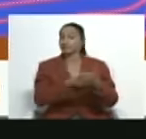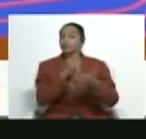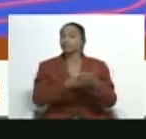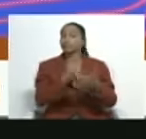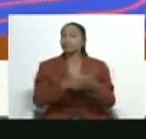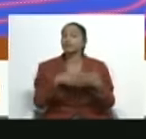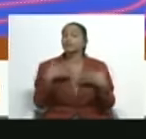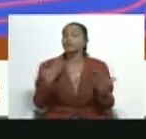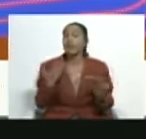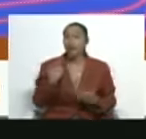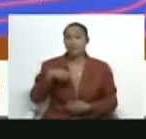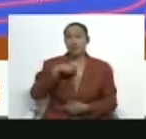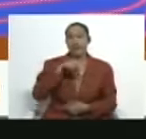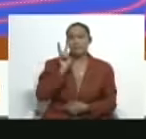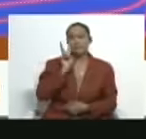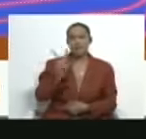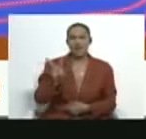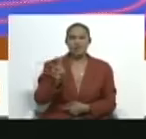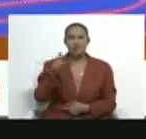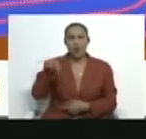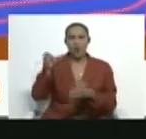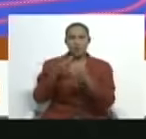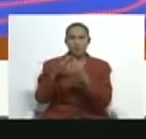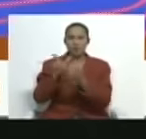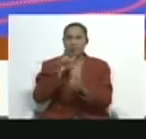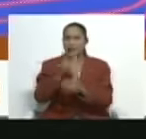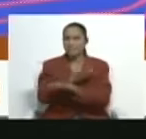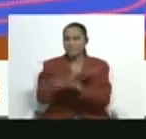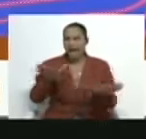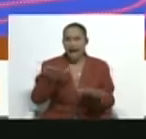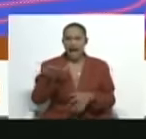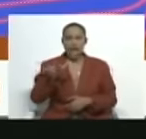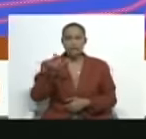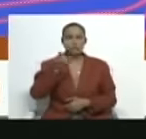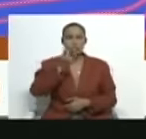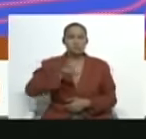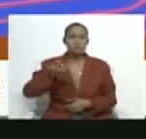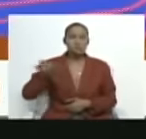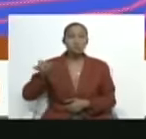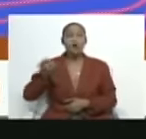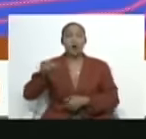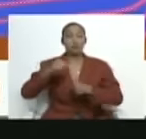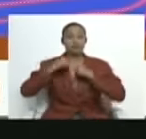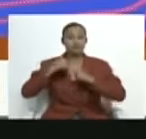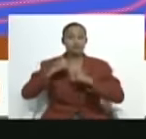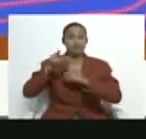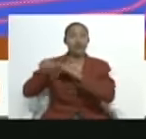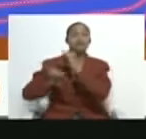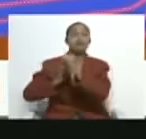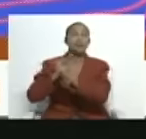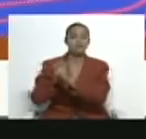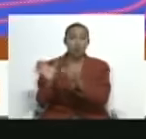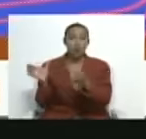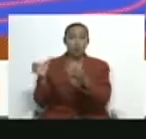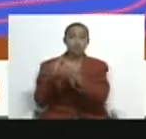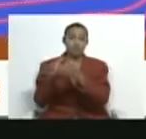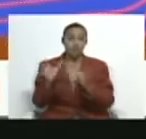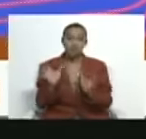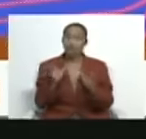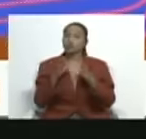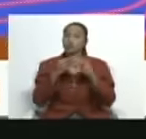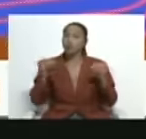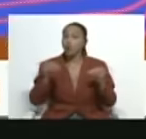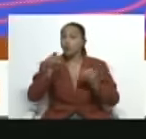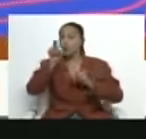duele la cara al monstruo a los demonios potencias extranjeras han respaldado todo este